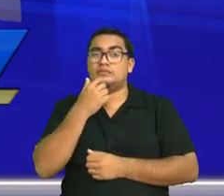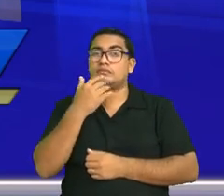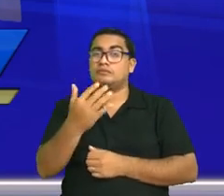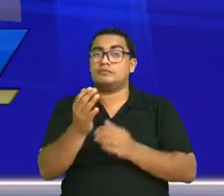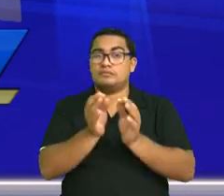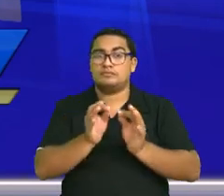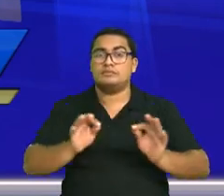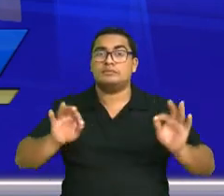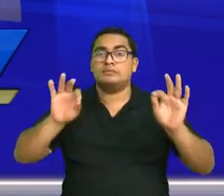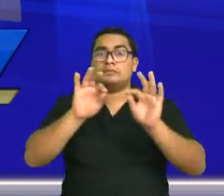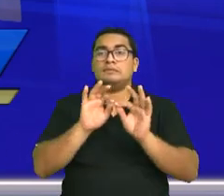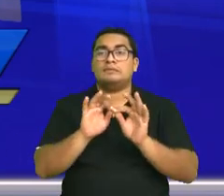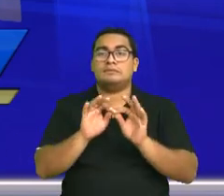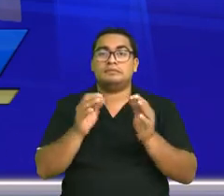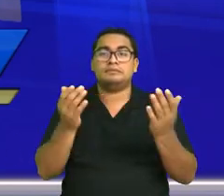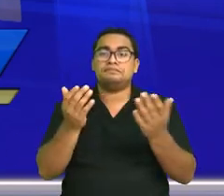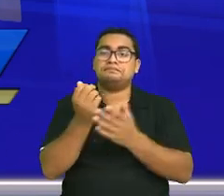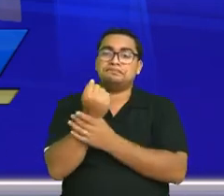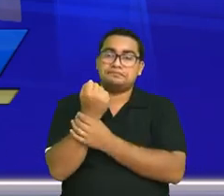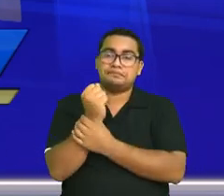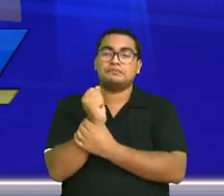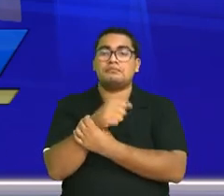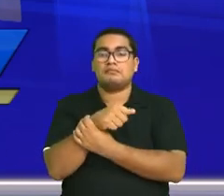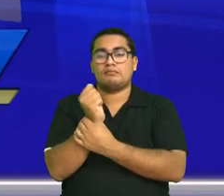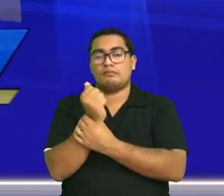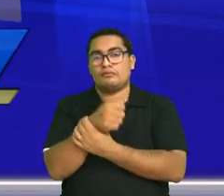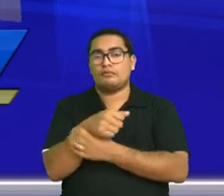rehabilitación en materia